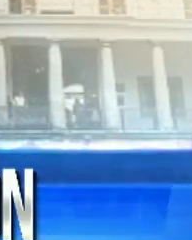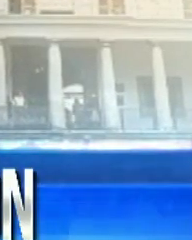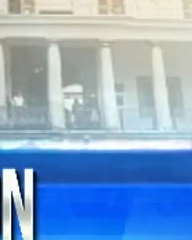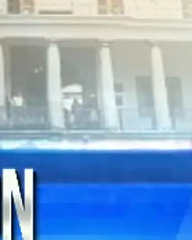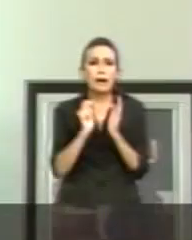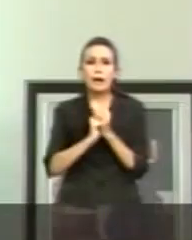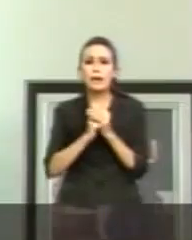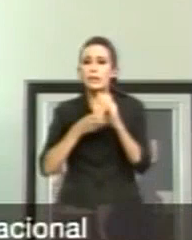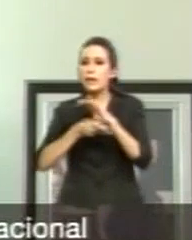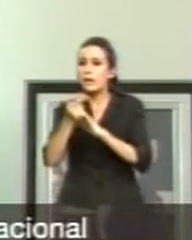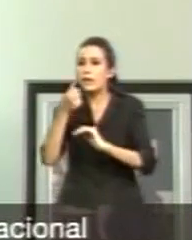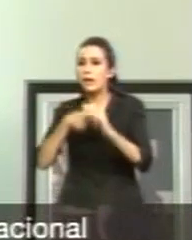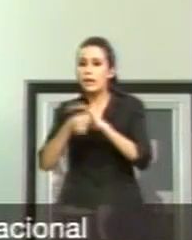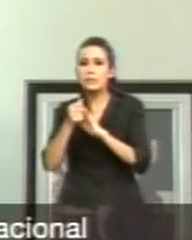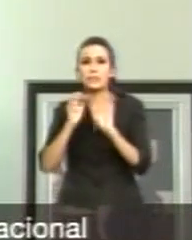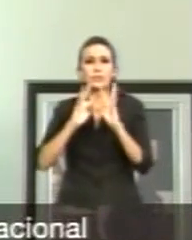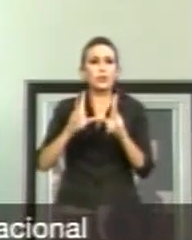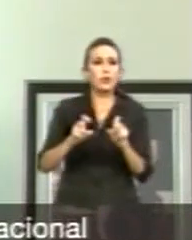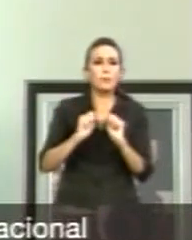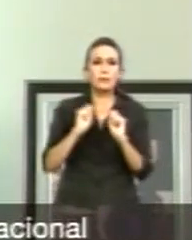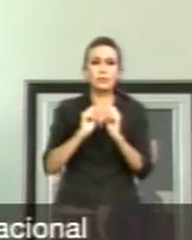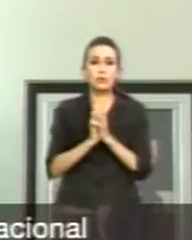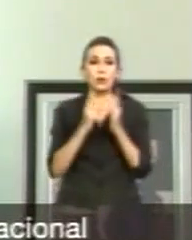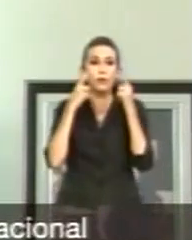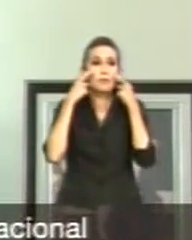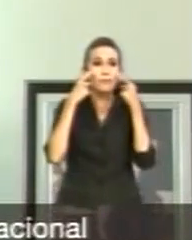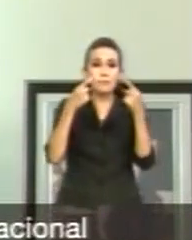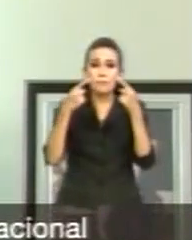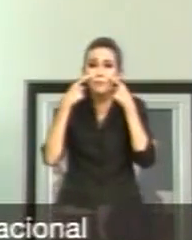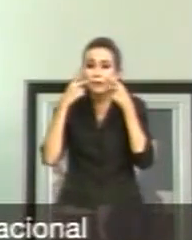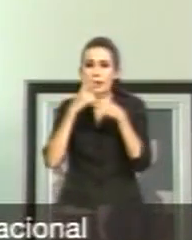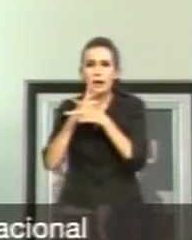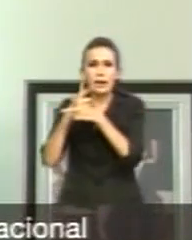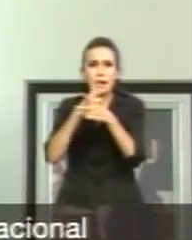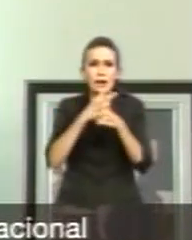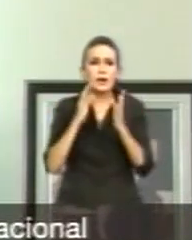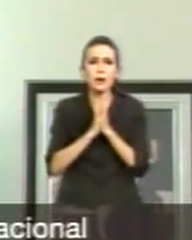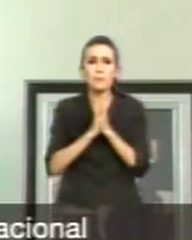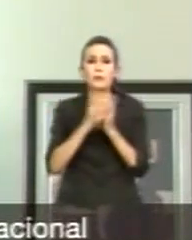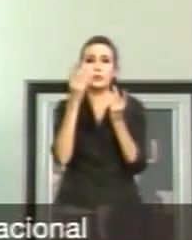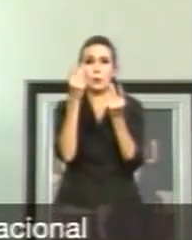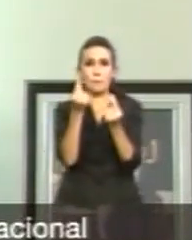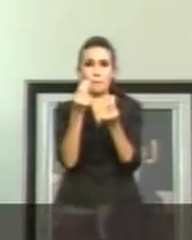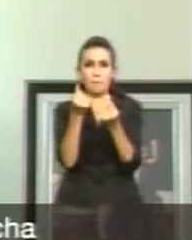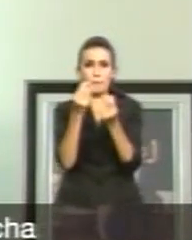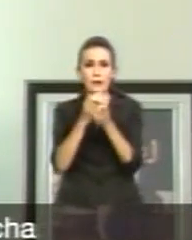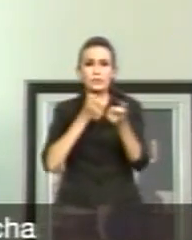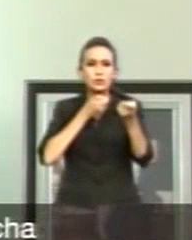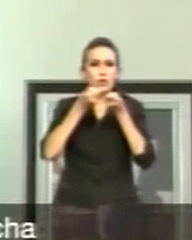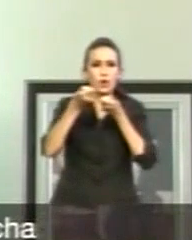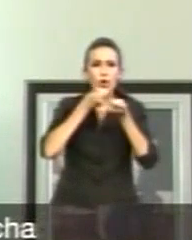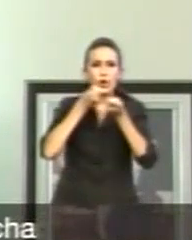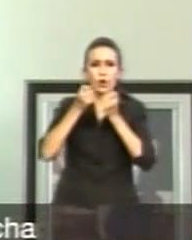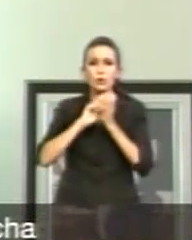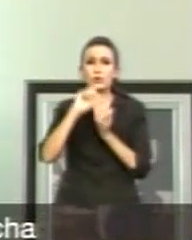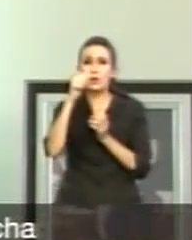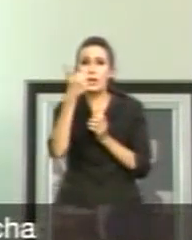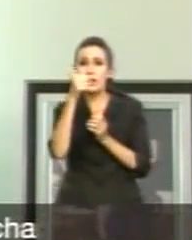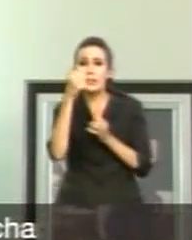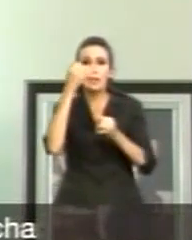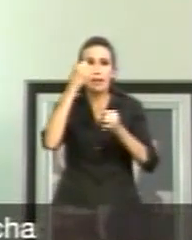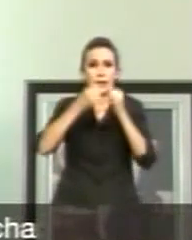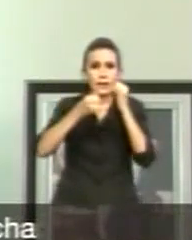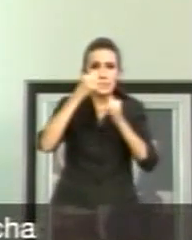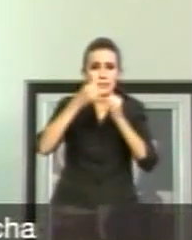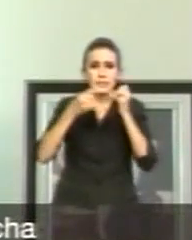impuestos. Fijaremos aranceles que protejan la industria nacional y una tasa de control de apenas 10 centavos para